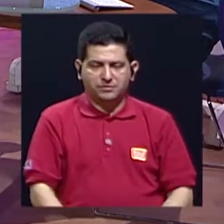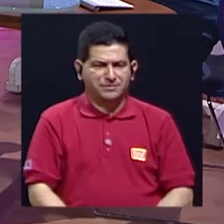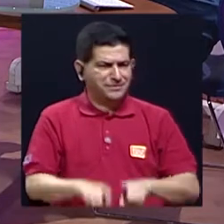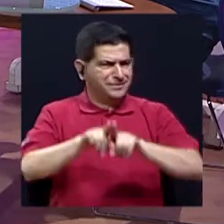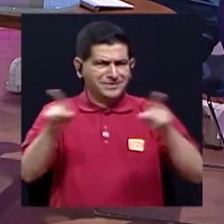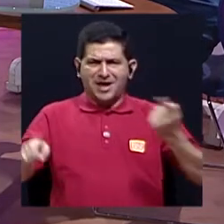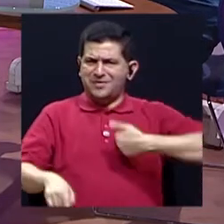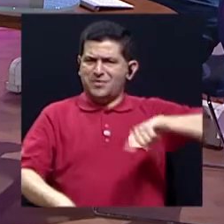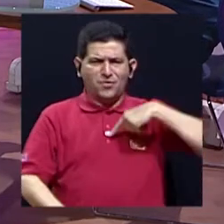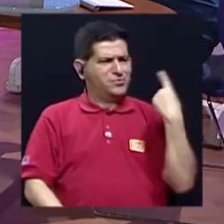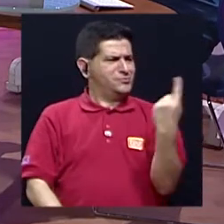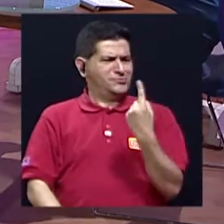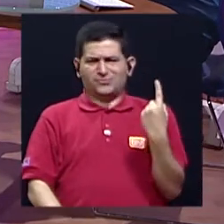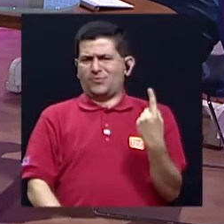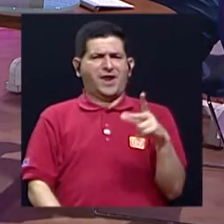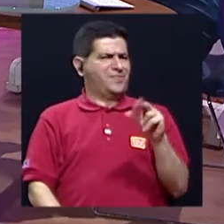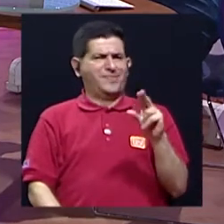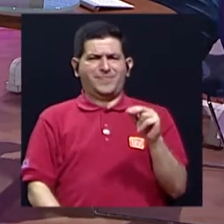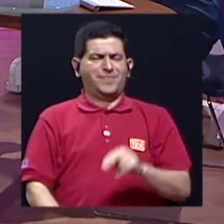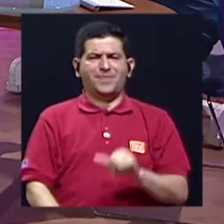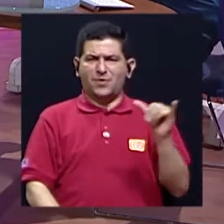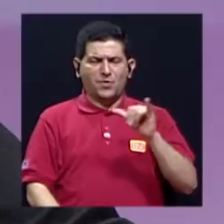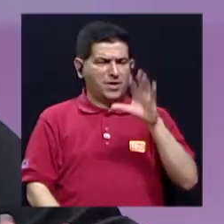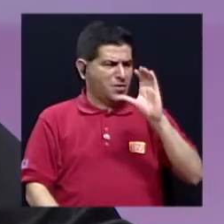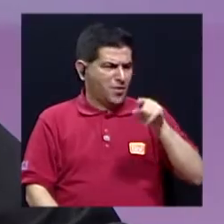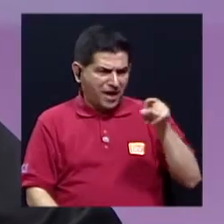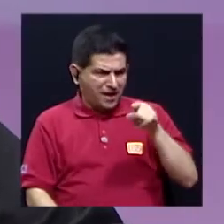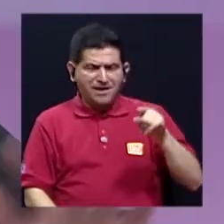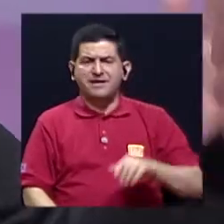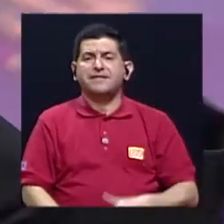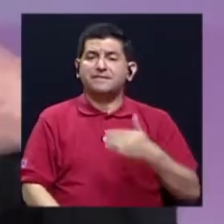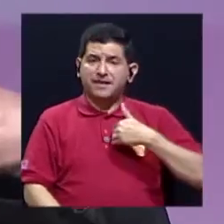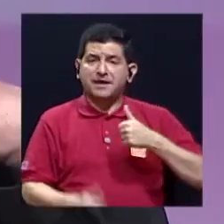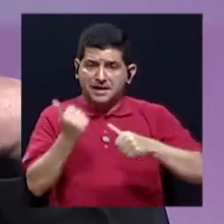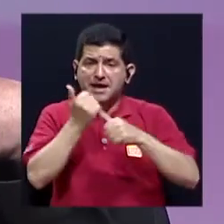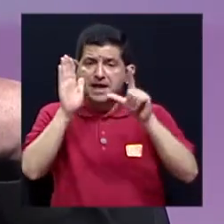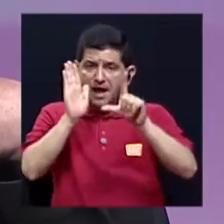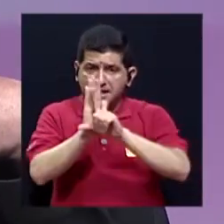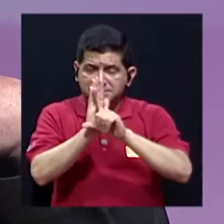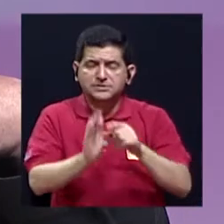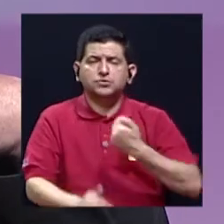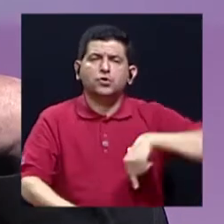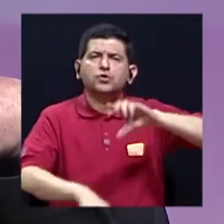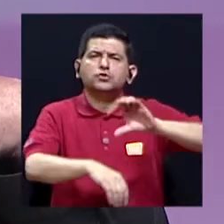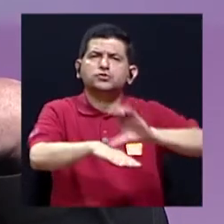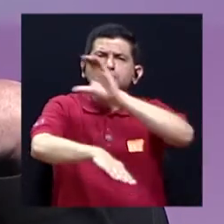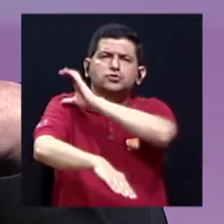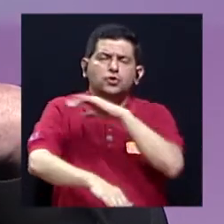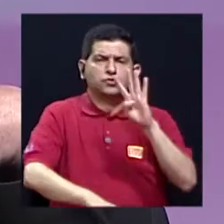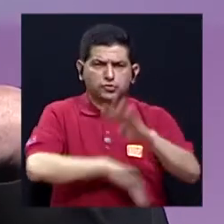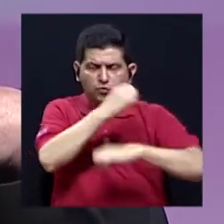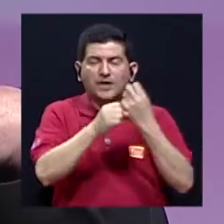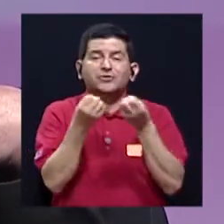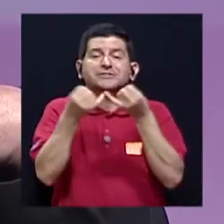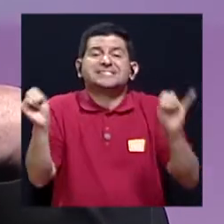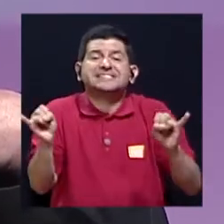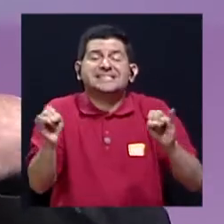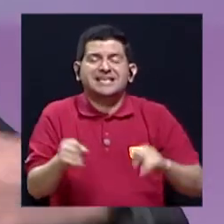tampoco es que estamos solas, ¿verdad? O sea, igual que Carmen, ¿verdad?, tenemos ahí el asesor legal. Nosotros estuvimos en Coronado 4 años sin asesor